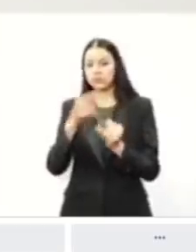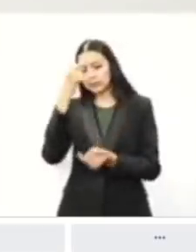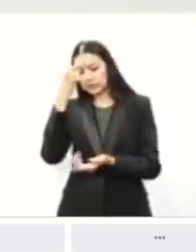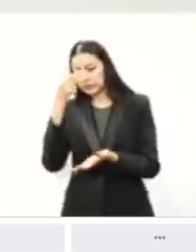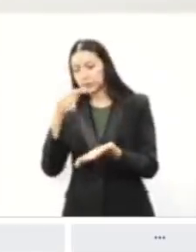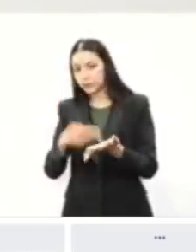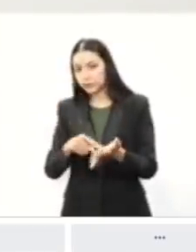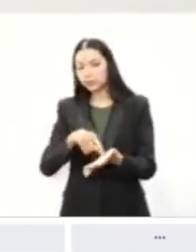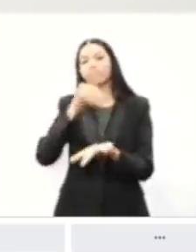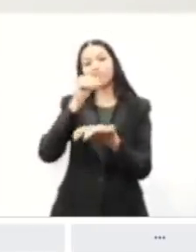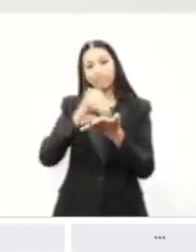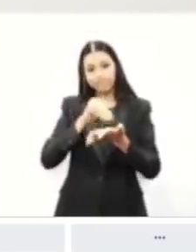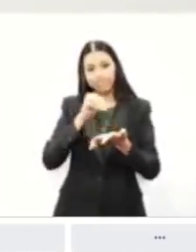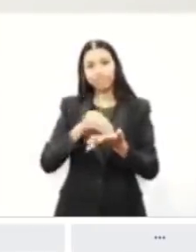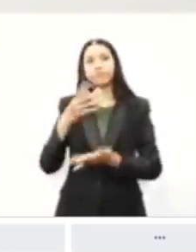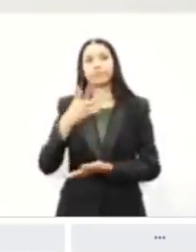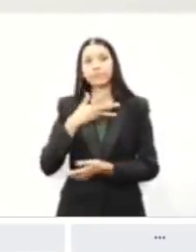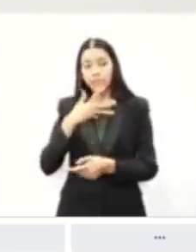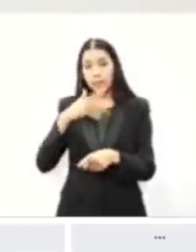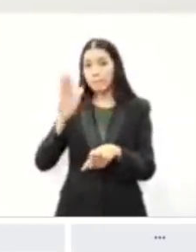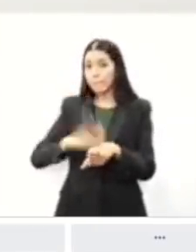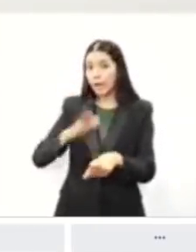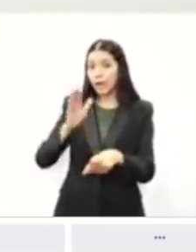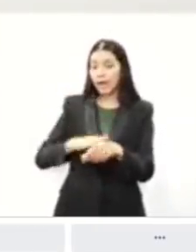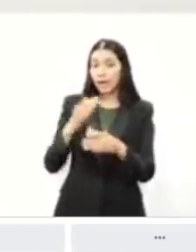creemos que todavía nos quedan por procesar